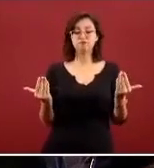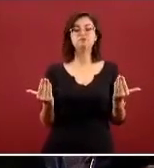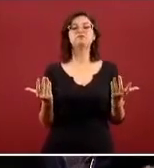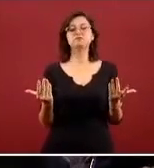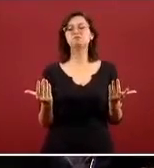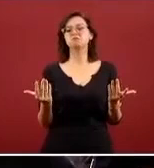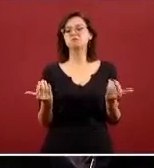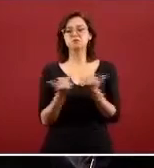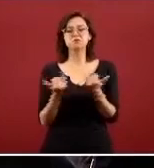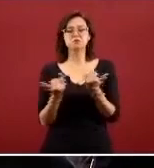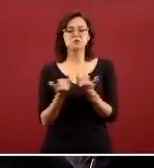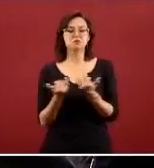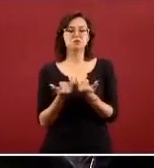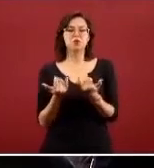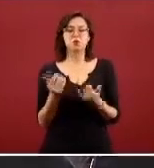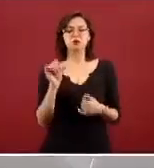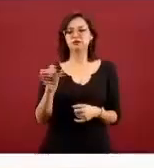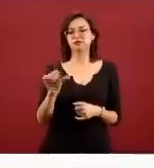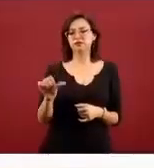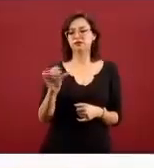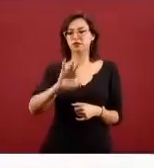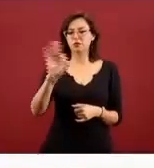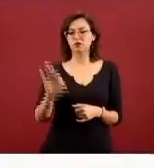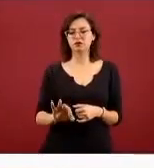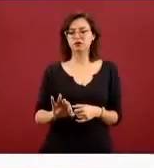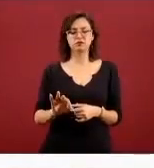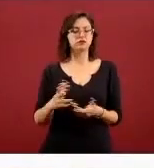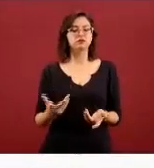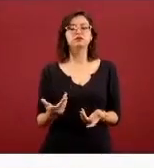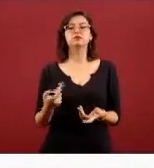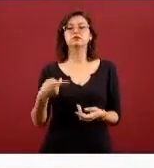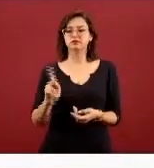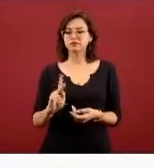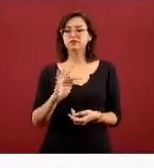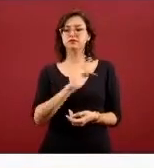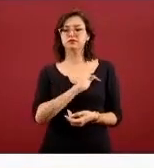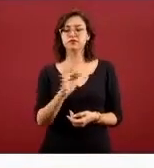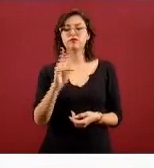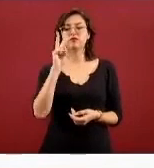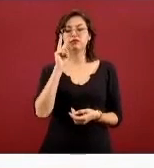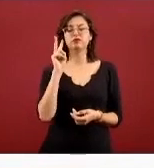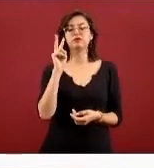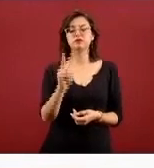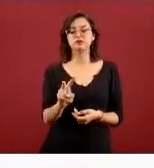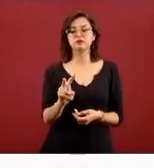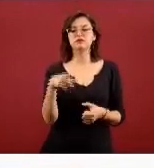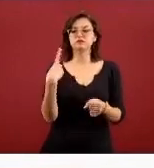del 16%, pero además también podemos ver cómo esta carga de